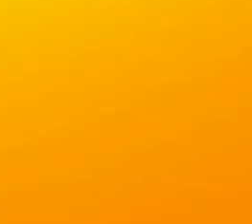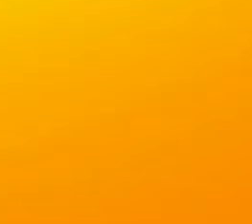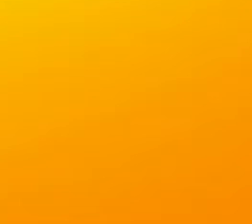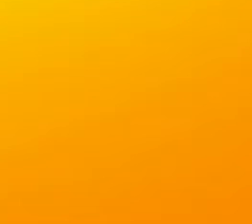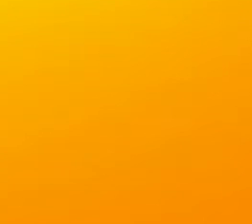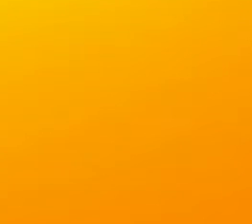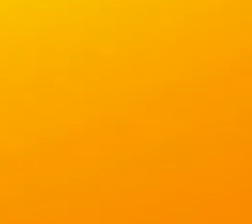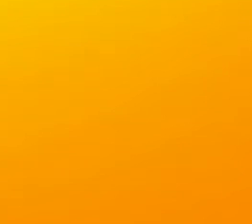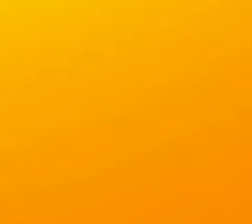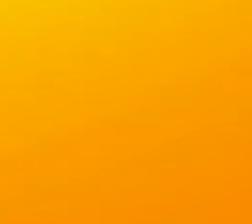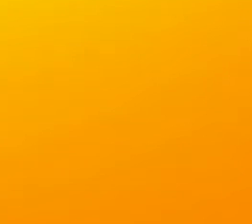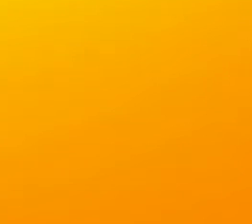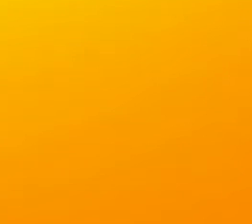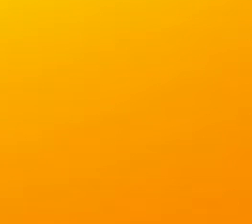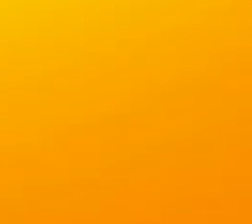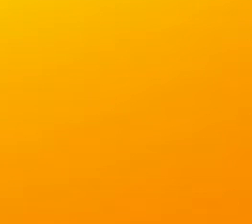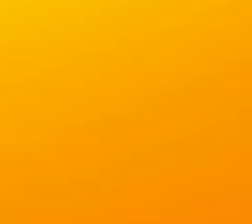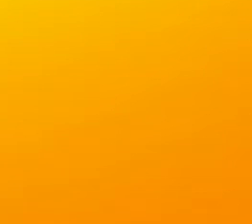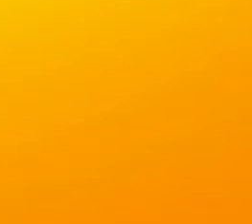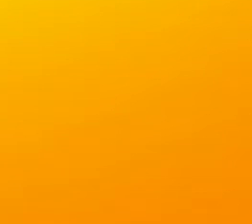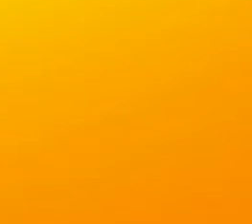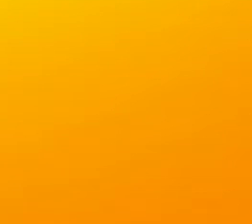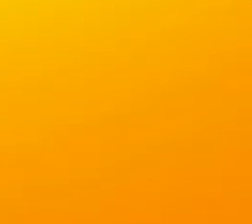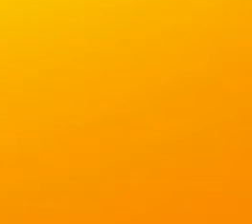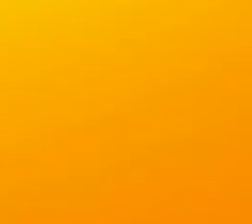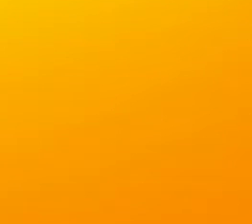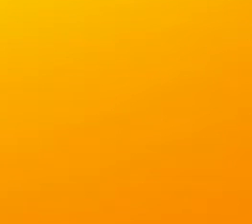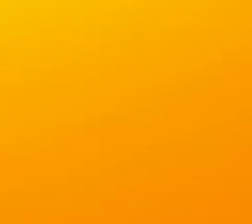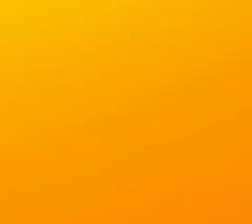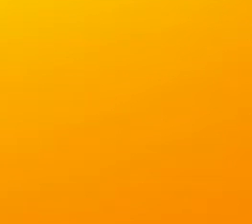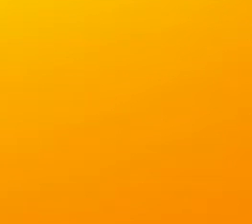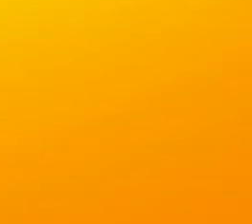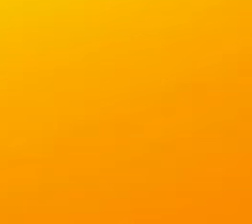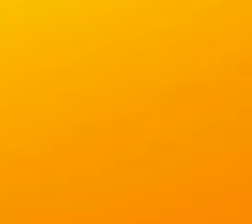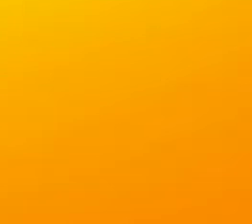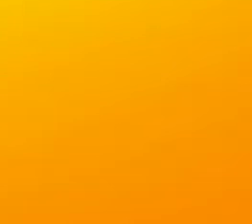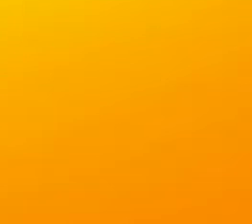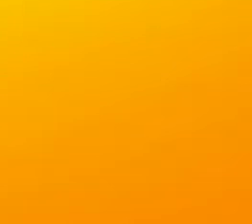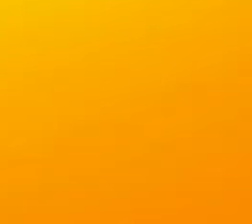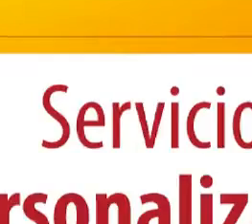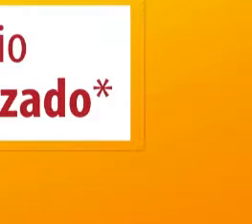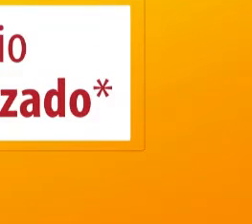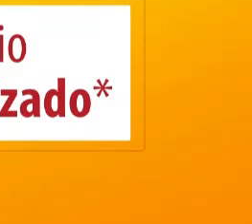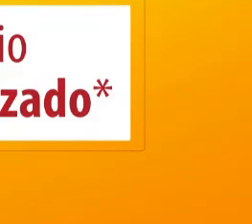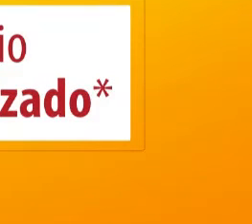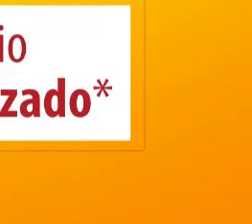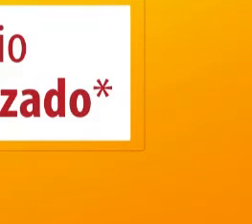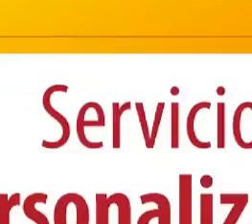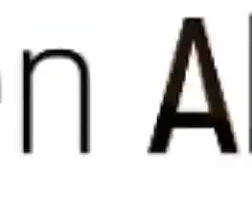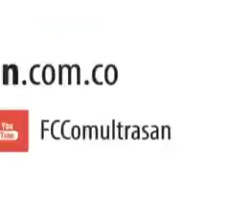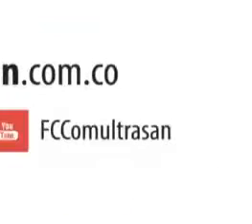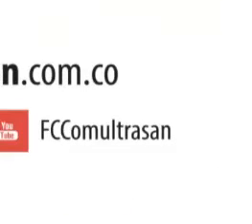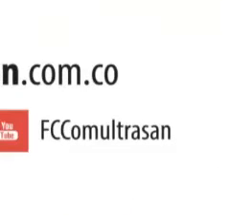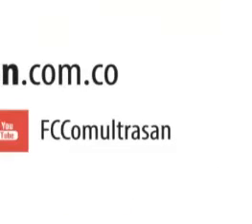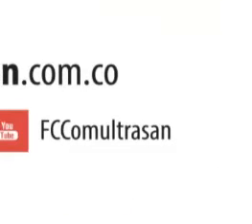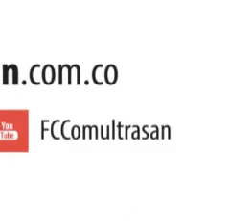capital de trabajo y compra de activos fijos plazos hasta 84 meses tasas especiales servicio personalizado